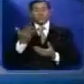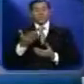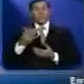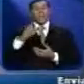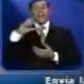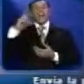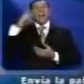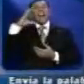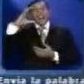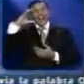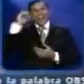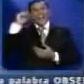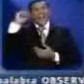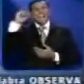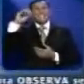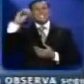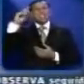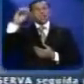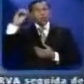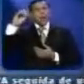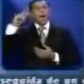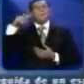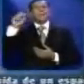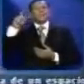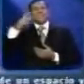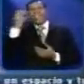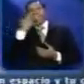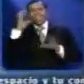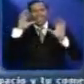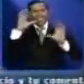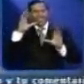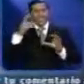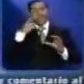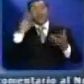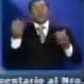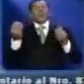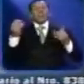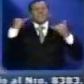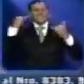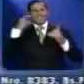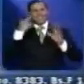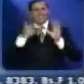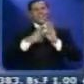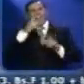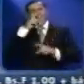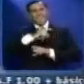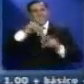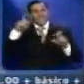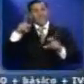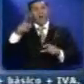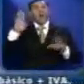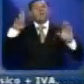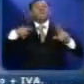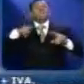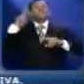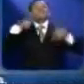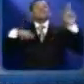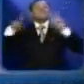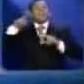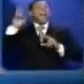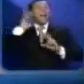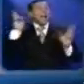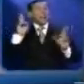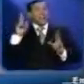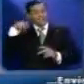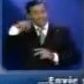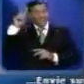Aponte continúa la celebración de medio siglo de una exitosa carrera artística. En esta ocasión, imagínense, fue reconocido por el Museo de la Radio de Venezuela por